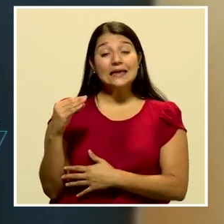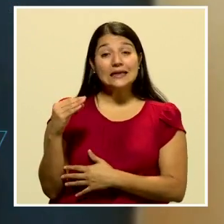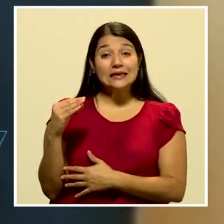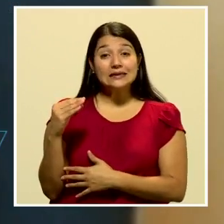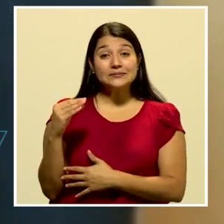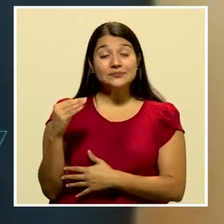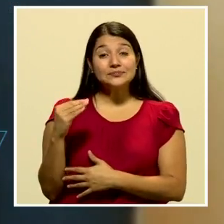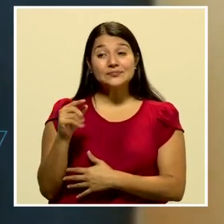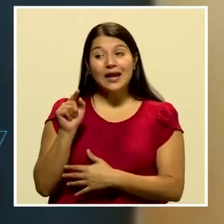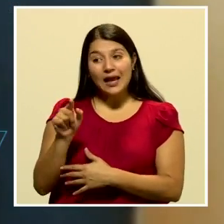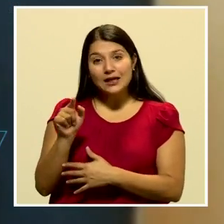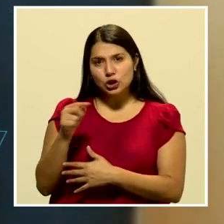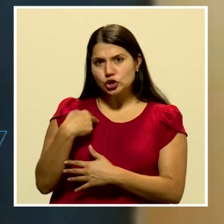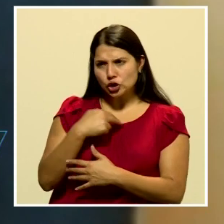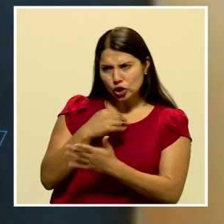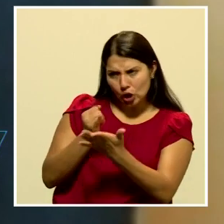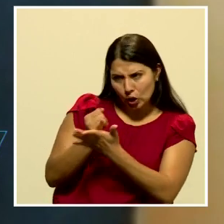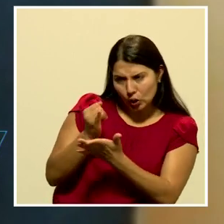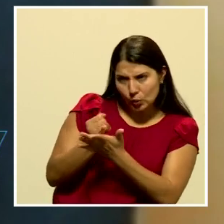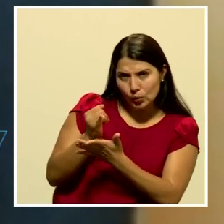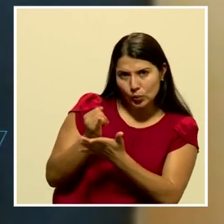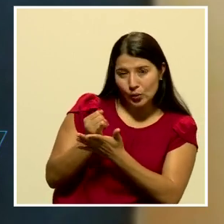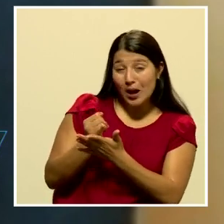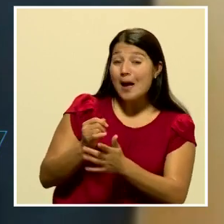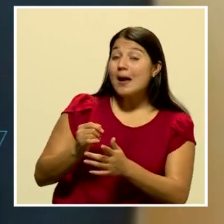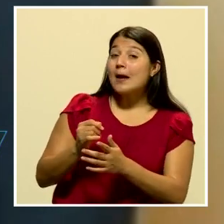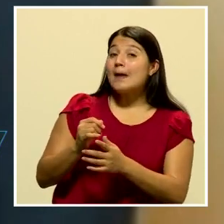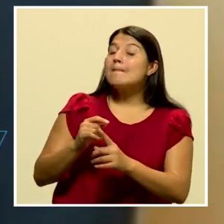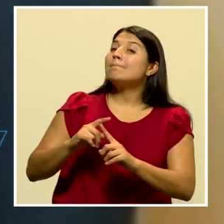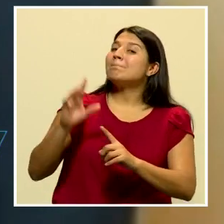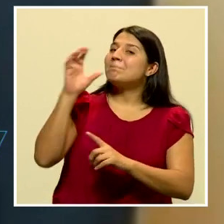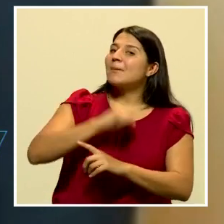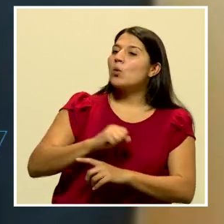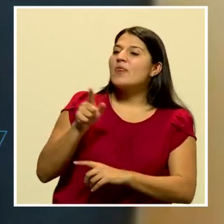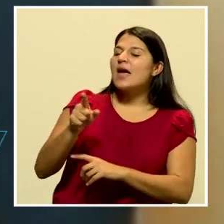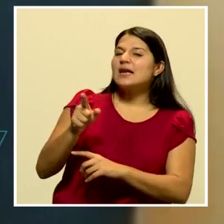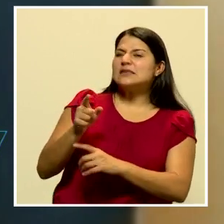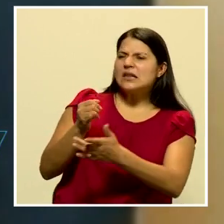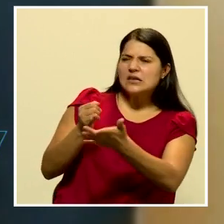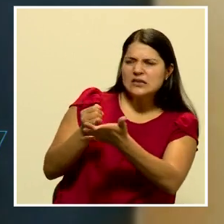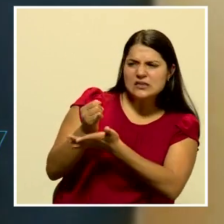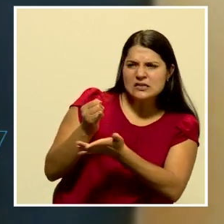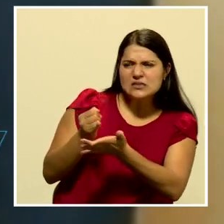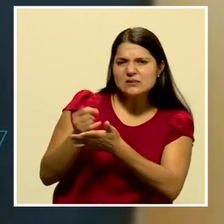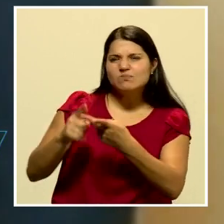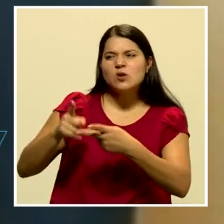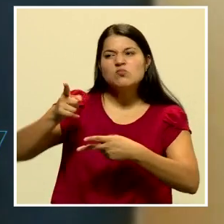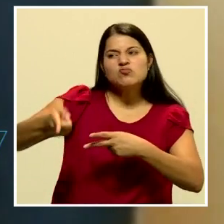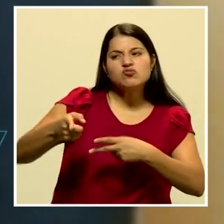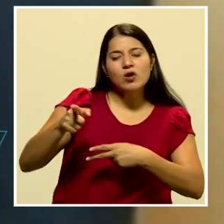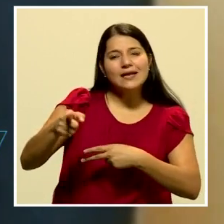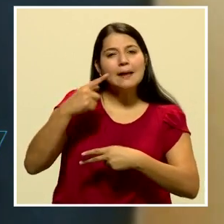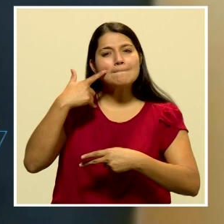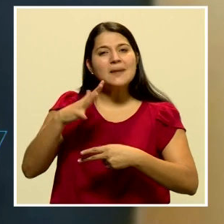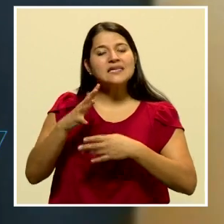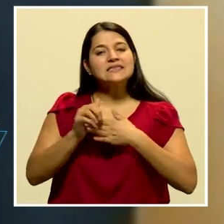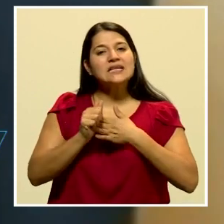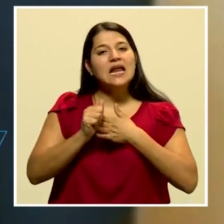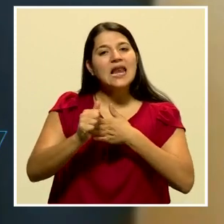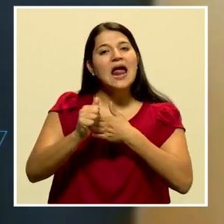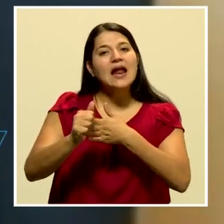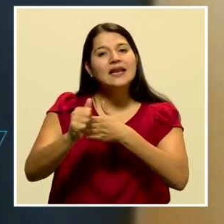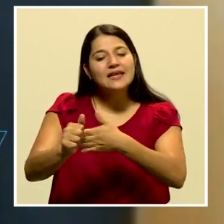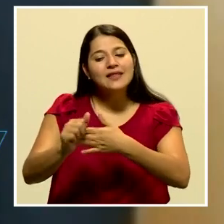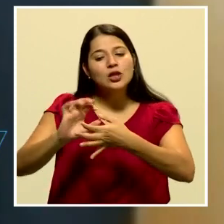es no solo investigada, sino acusada de ser la líder de una red de tráfico de